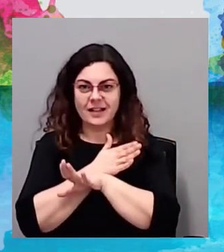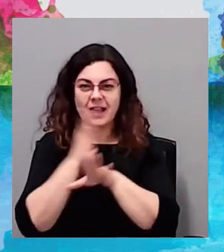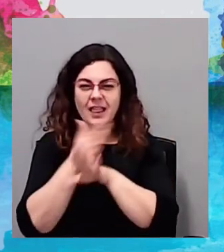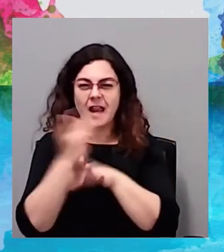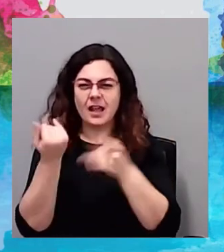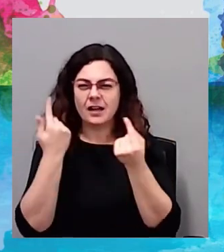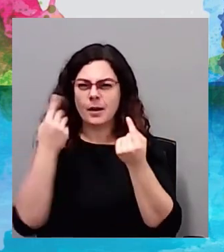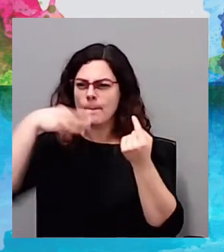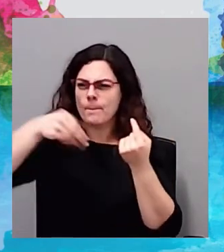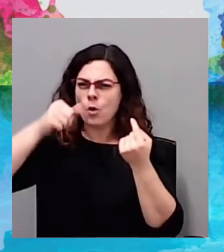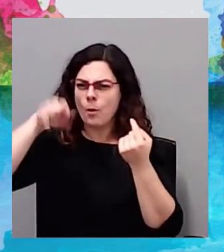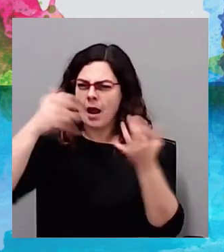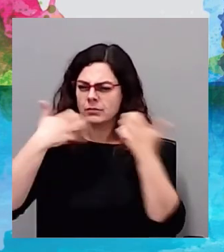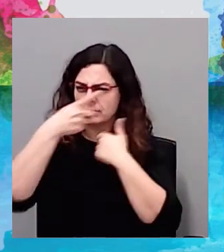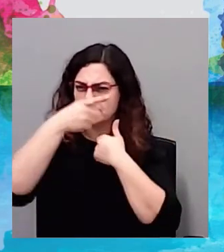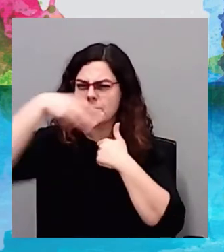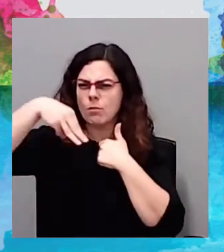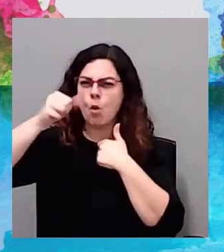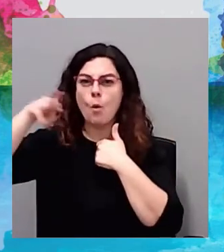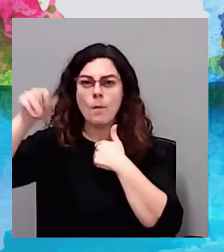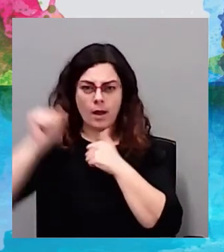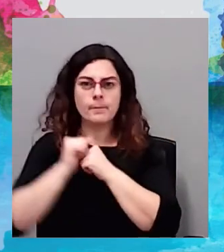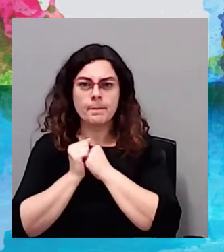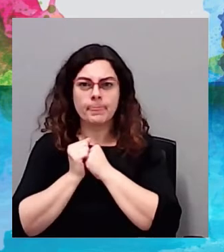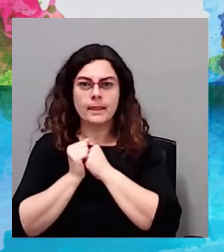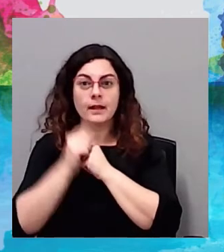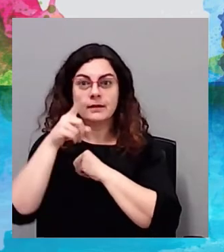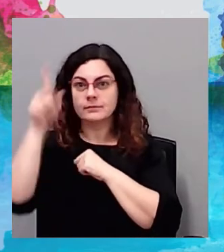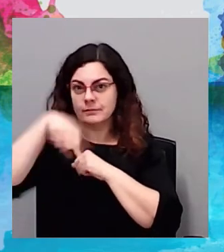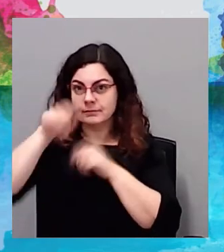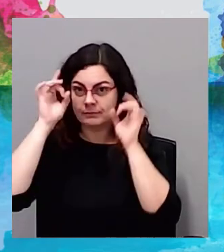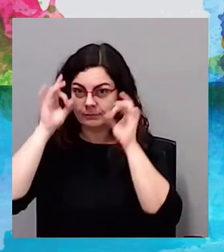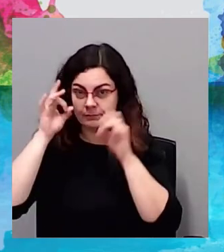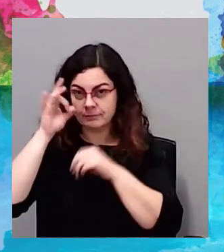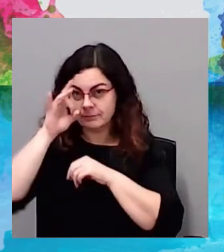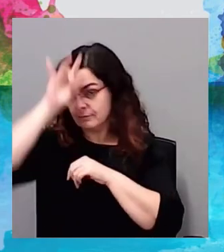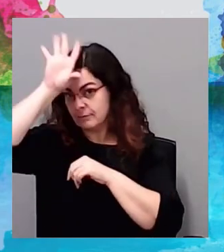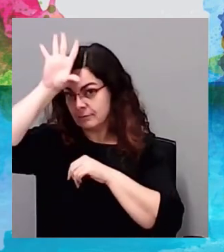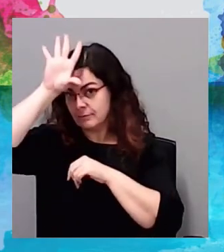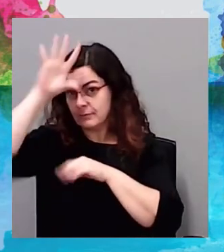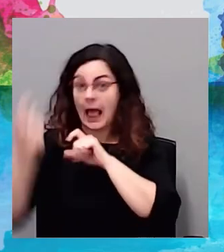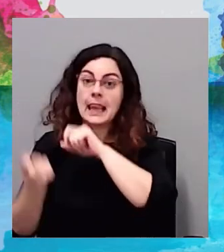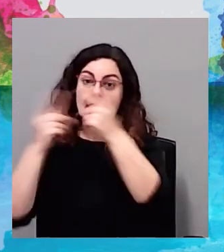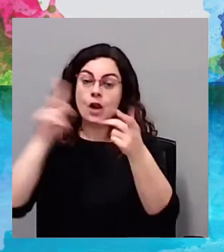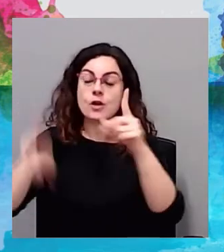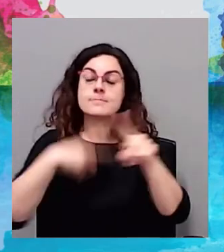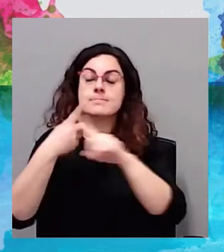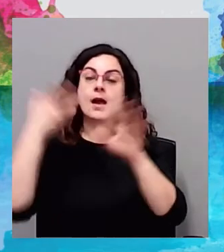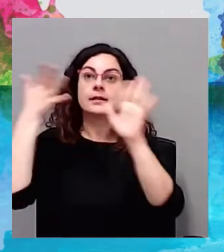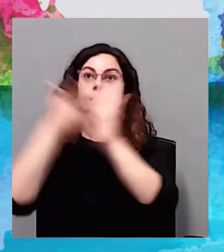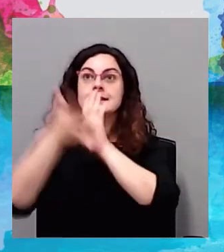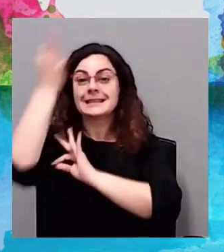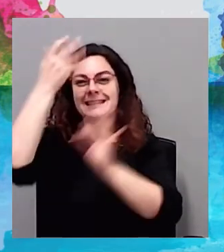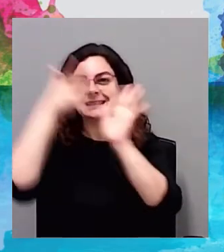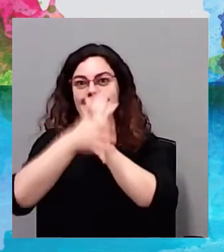MoMA, me parece, puede sorprenderos con la analogía y la descripción tan profusa que se hace.